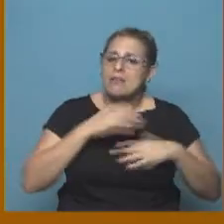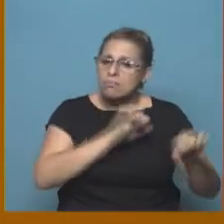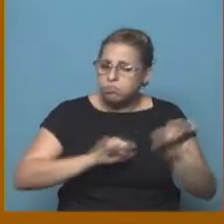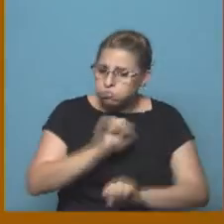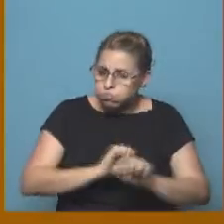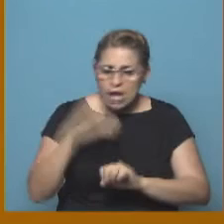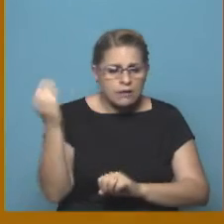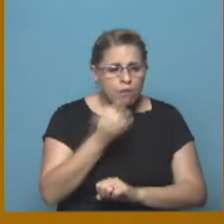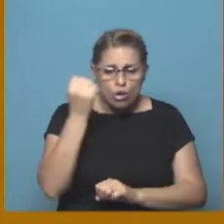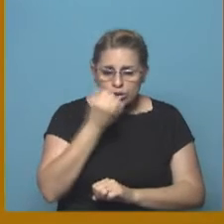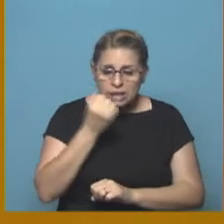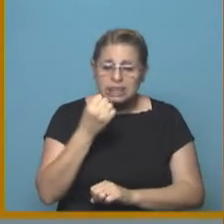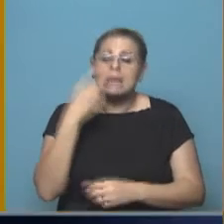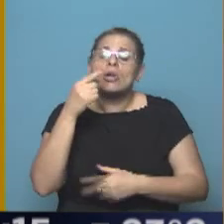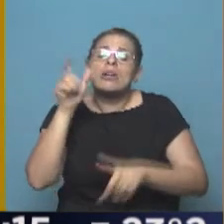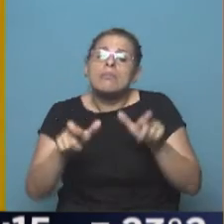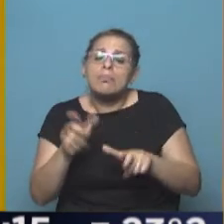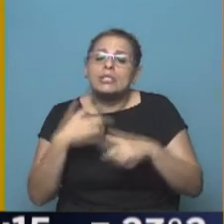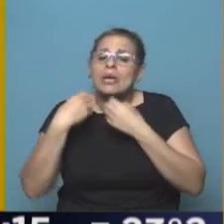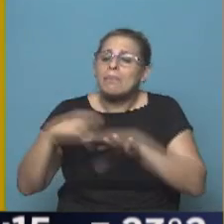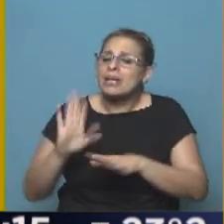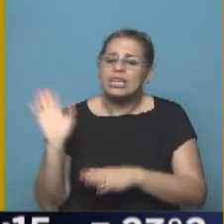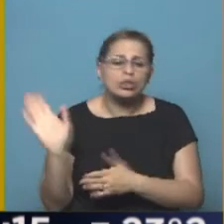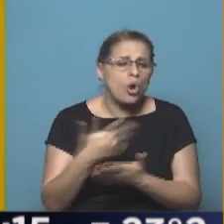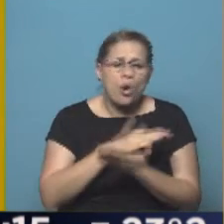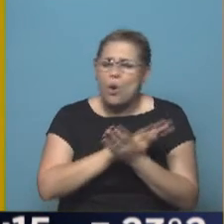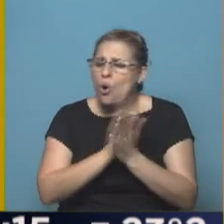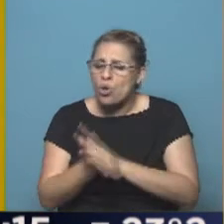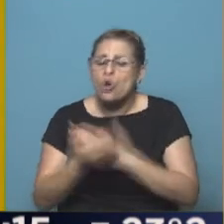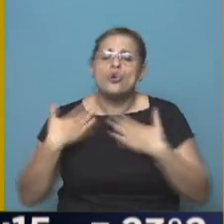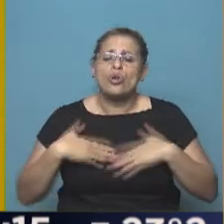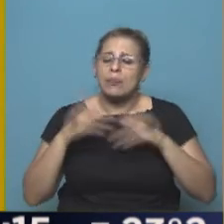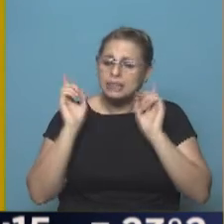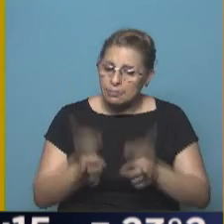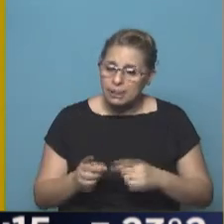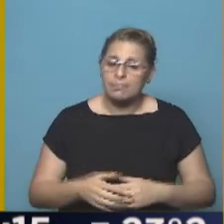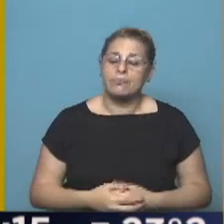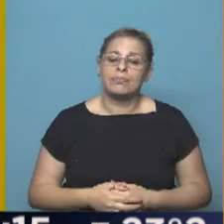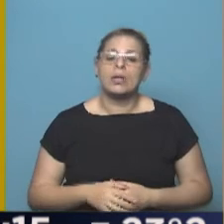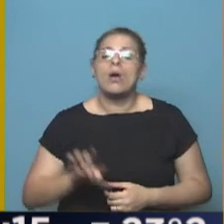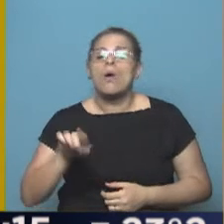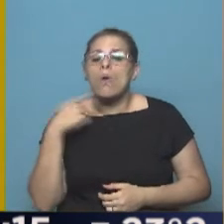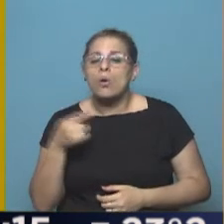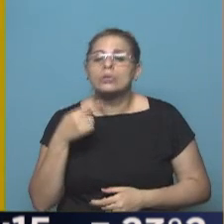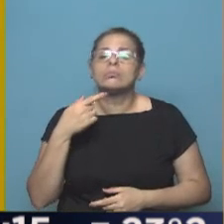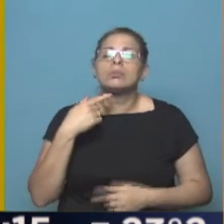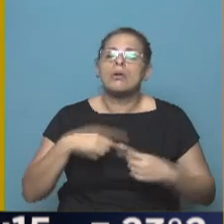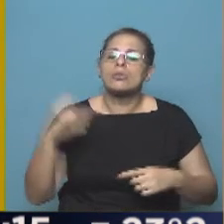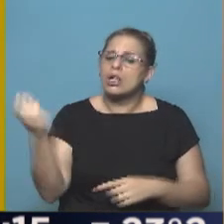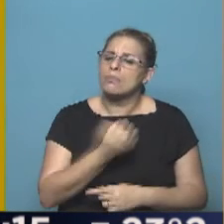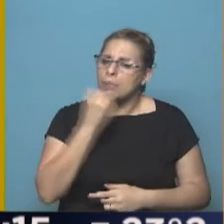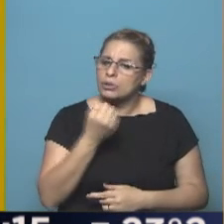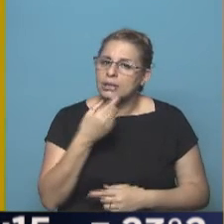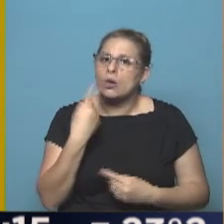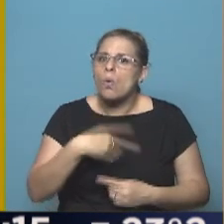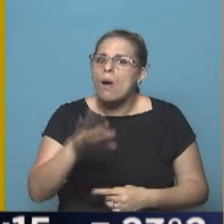algo importante porque si bien las personas perdieron todas sus pertenencias, su ropa y demás, otra parte, digamos, fundamental es la vuelta